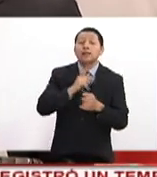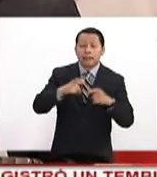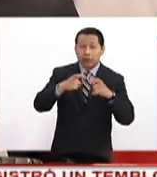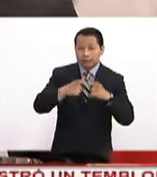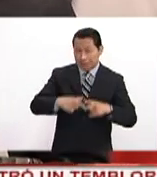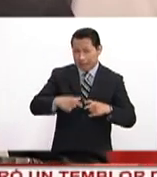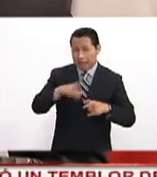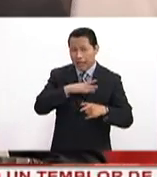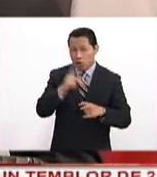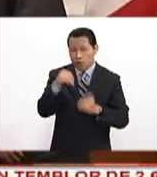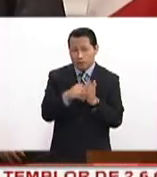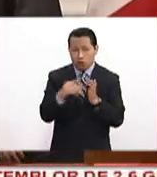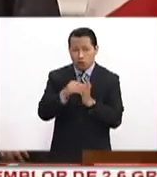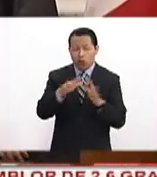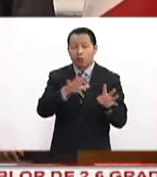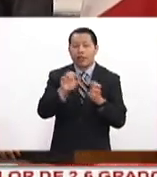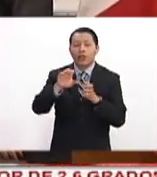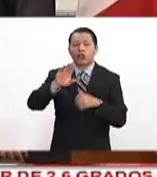de